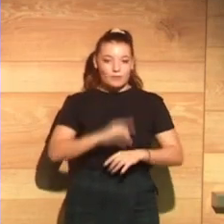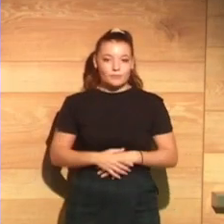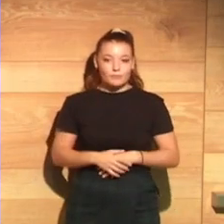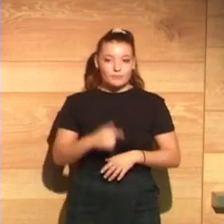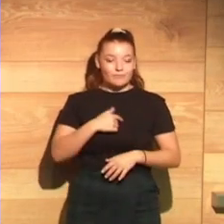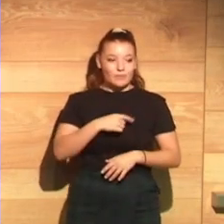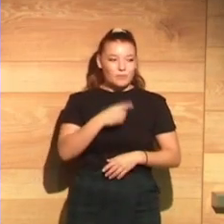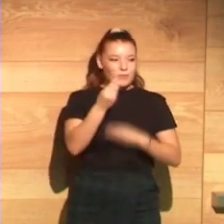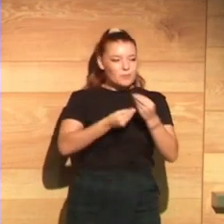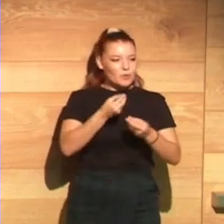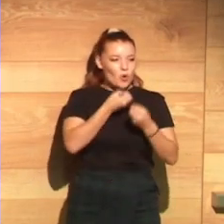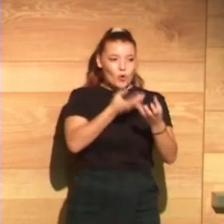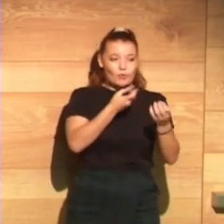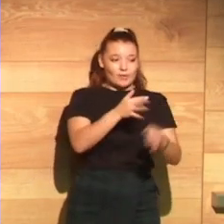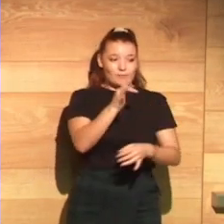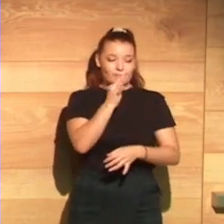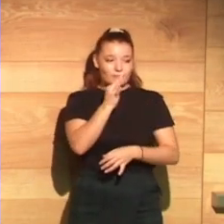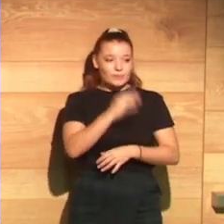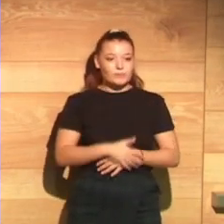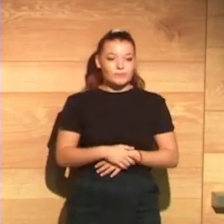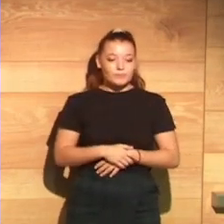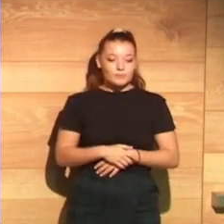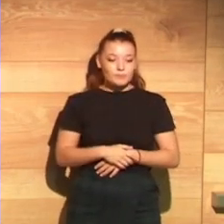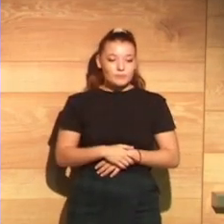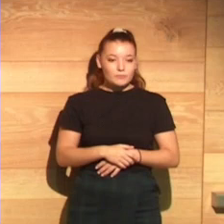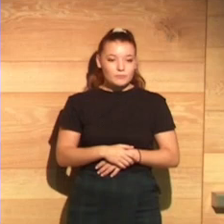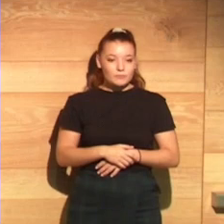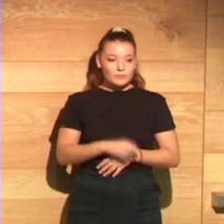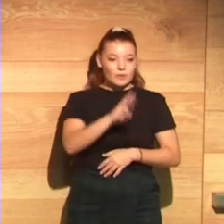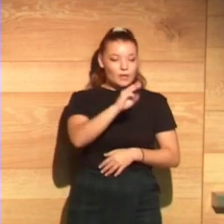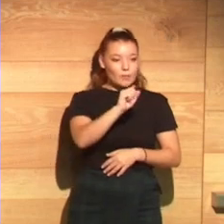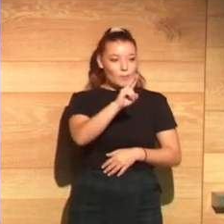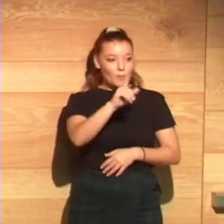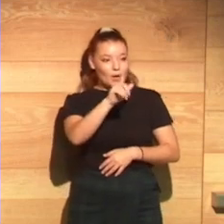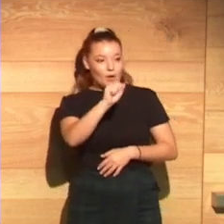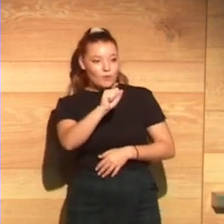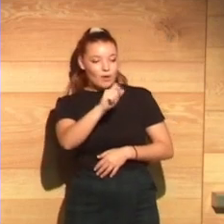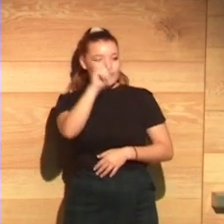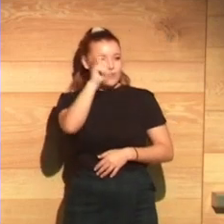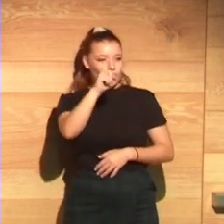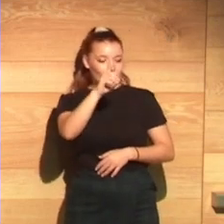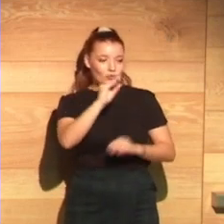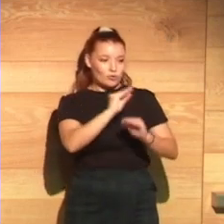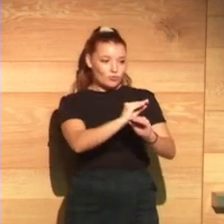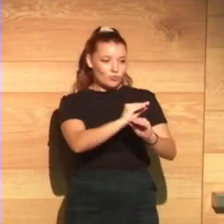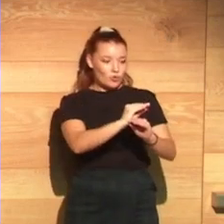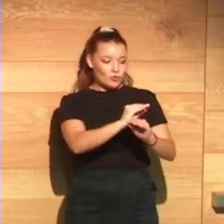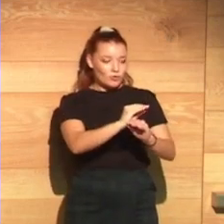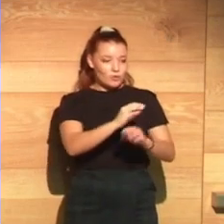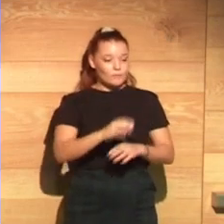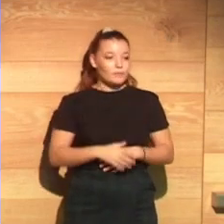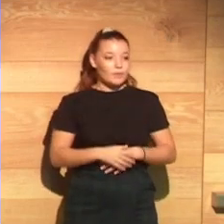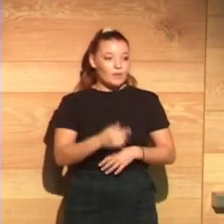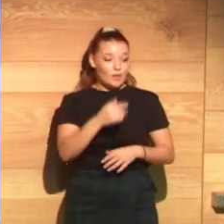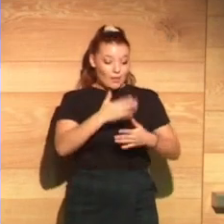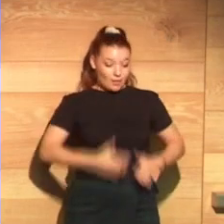al final no se llegó a contar, que era que la hija de Paula y Lee Strasberg, que fueron profesores suyos de arte